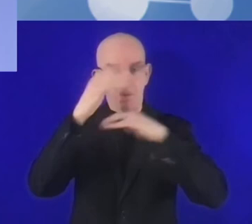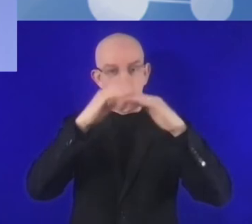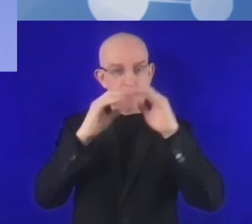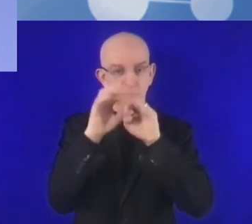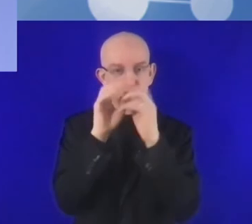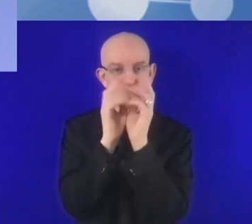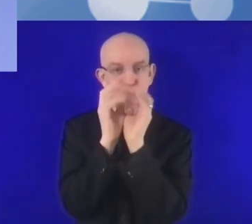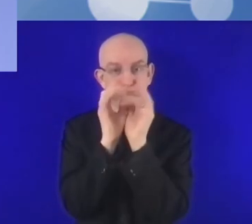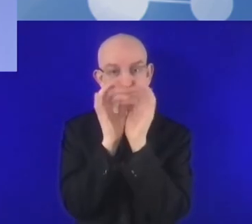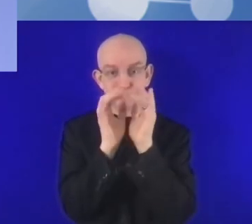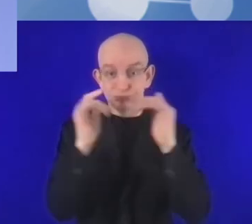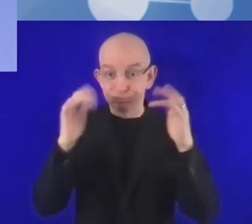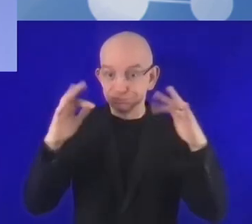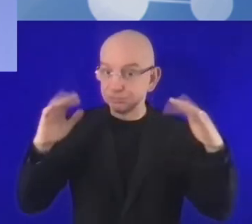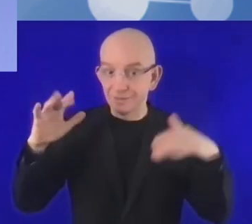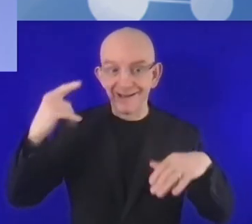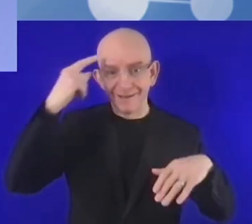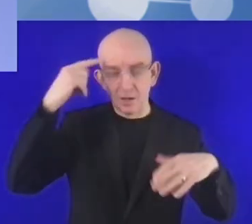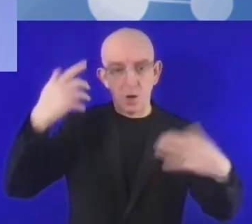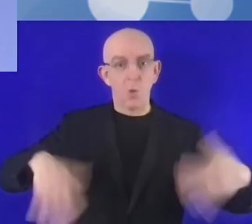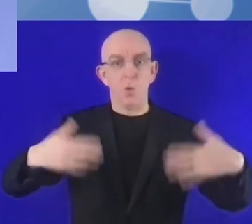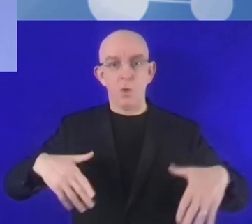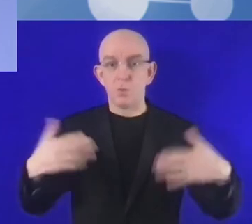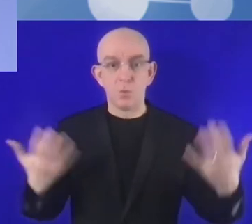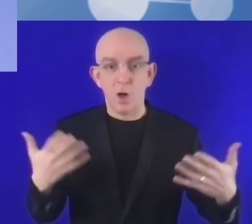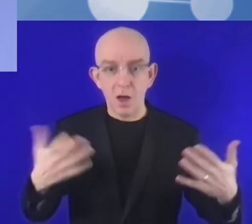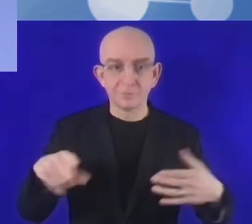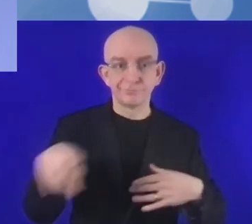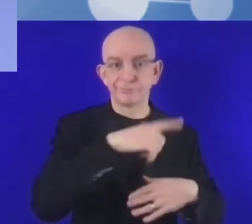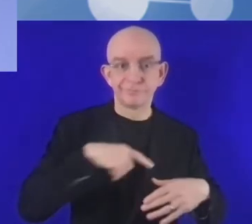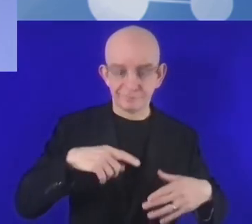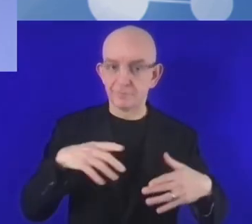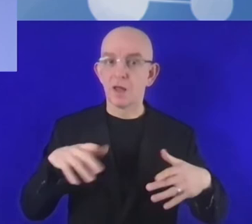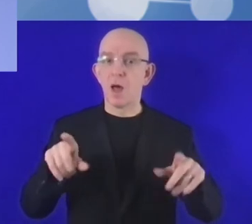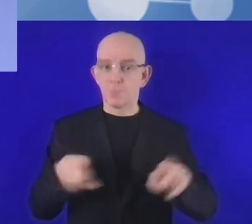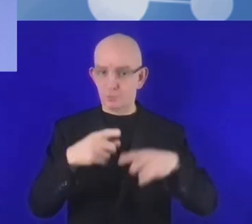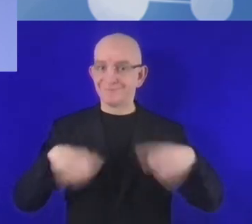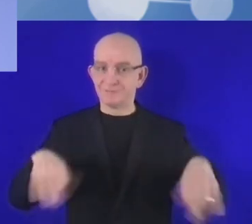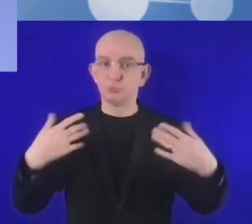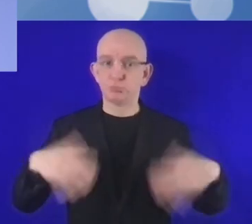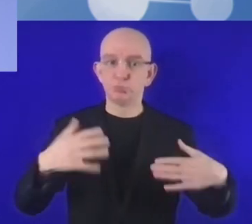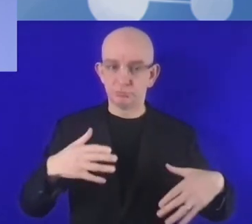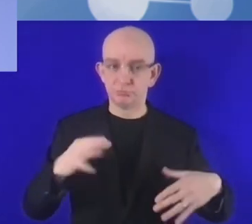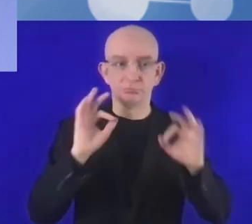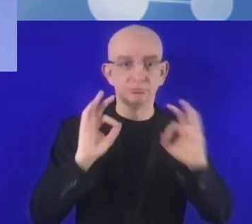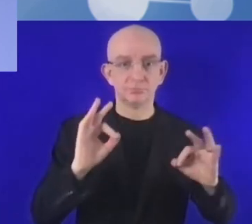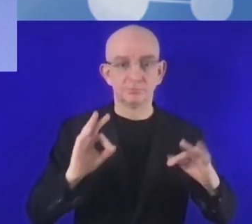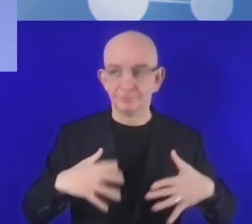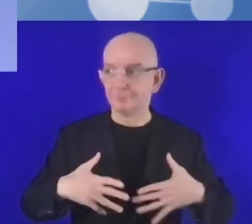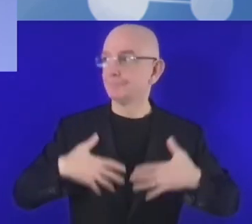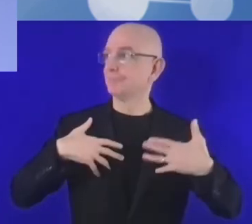nuestra mente de forma muy profunda. Cuanto mejor la música, y estoy hablando de la calidad,